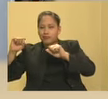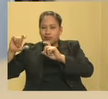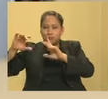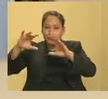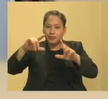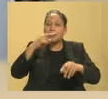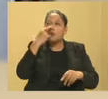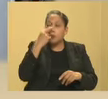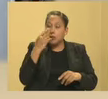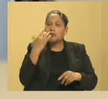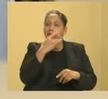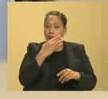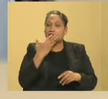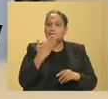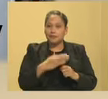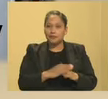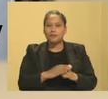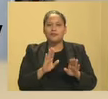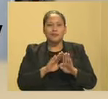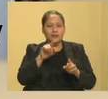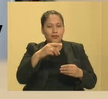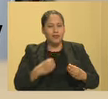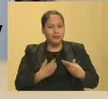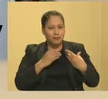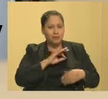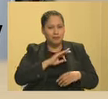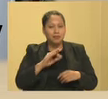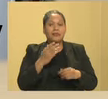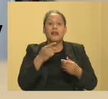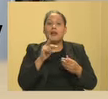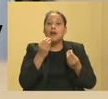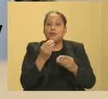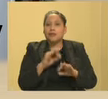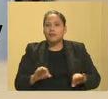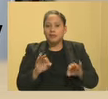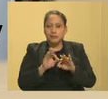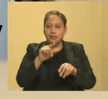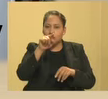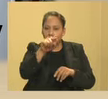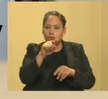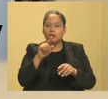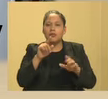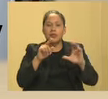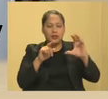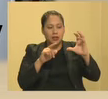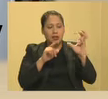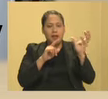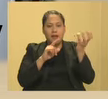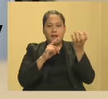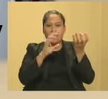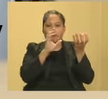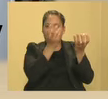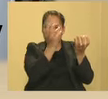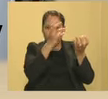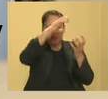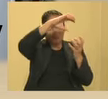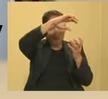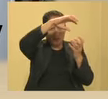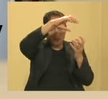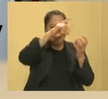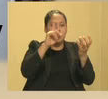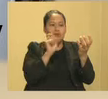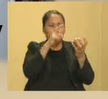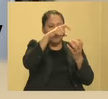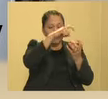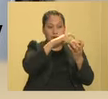tanto los hace relajarse y disfrutar. Pero es muy importante que a la hora de aplicar el perfume, bueno, no lo hagan